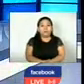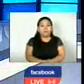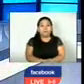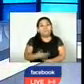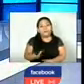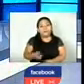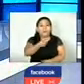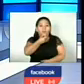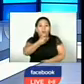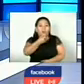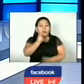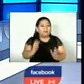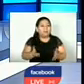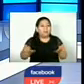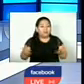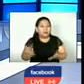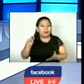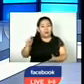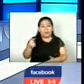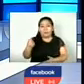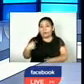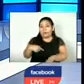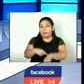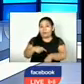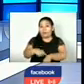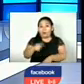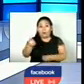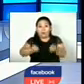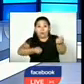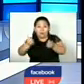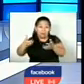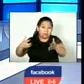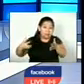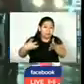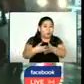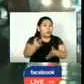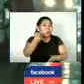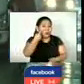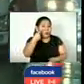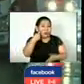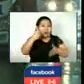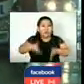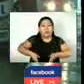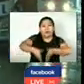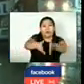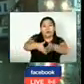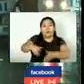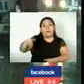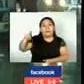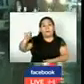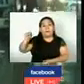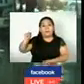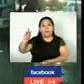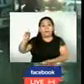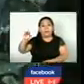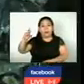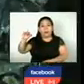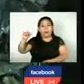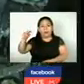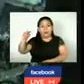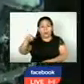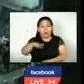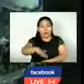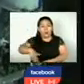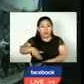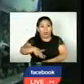Percibimos con más información que se ha generado en las últimas horas un accidente de tránsito se registró sobre la carretera panamericana a la altura del plan de la laguna en